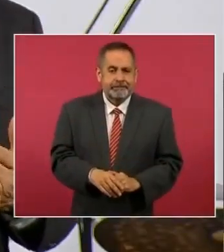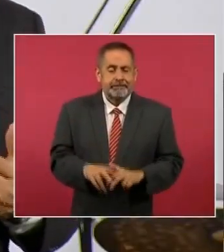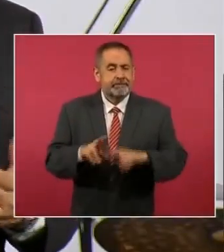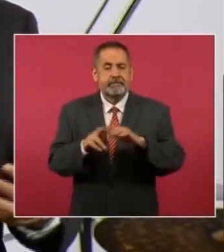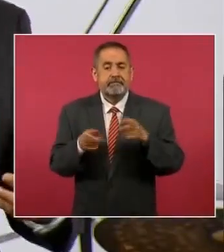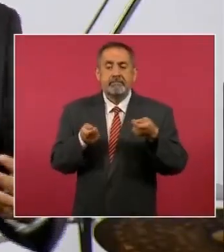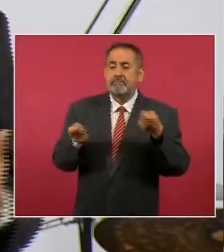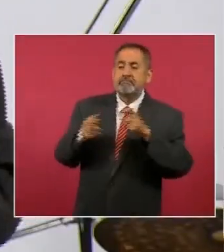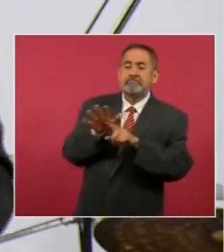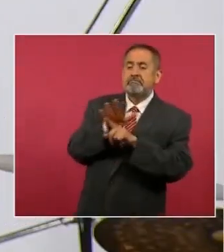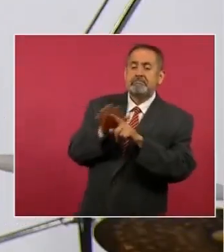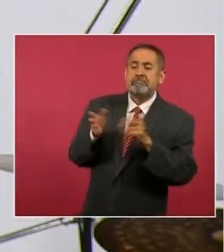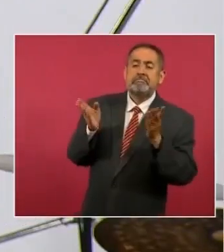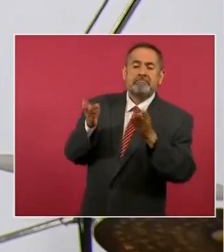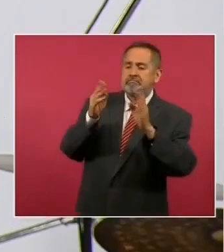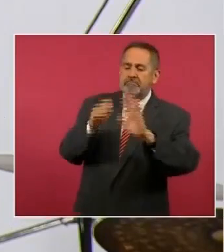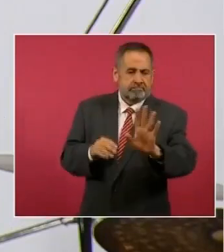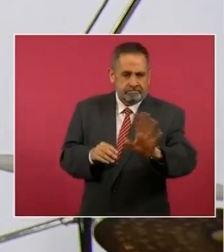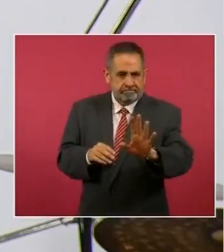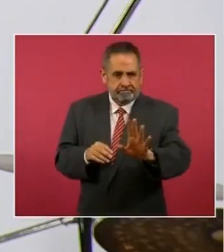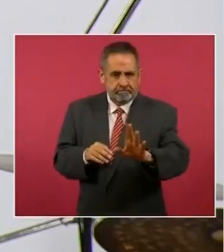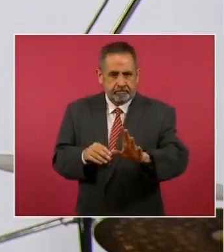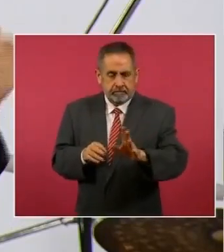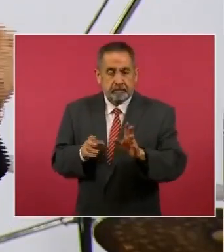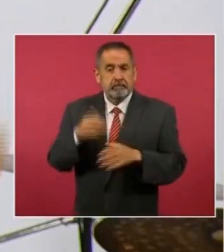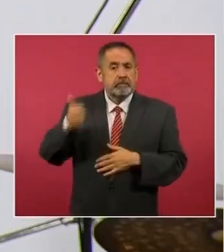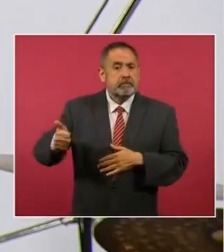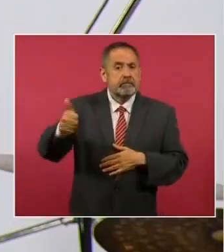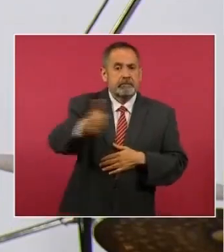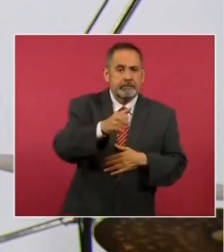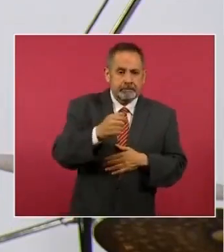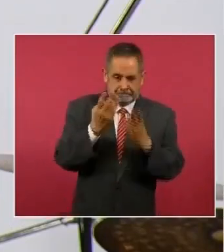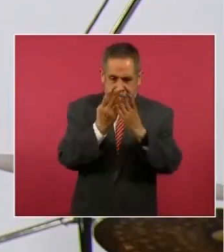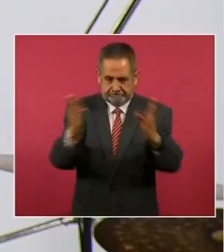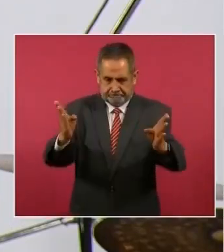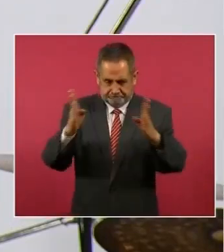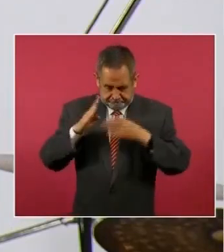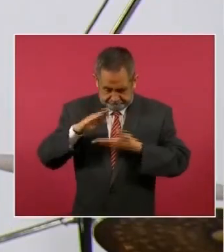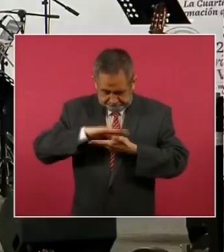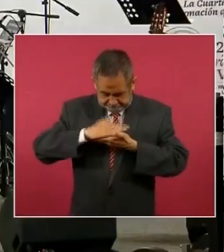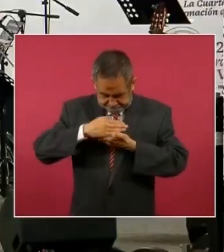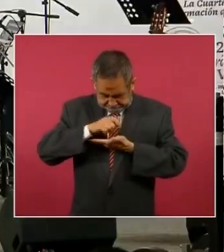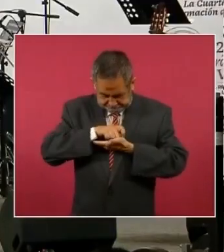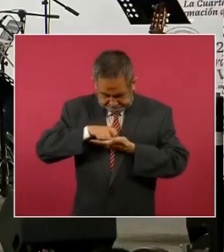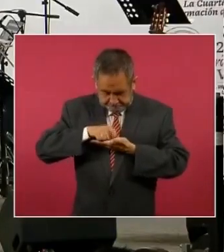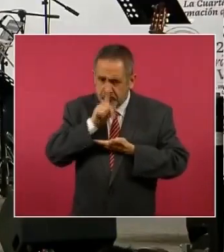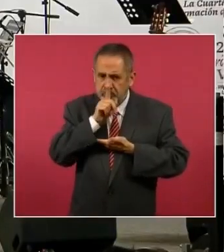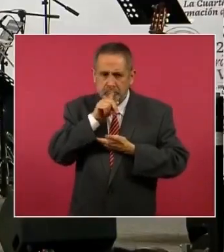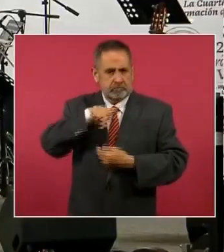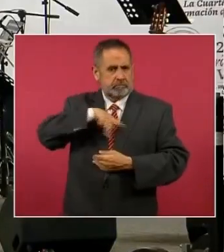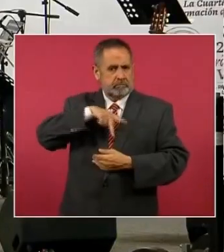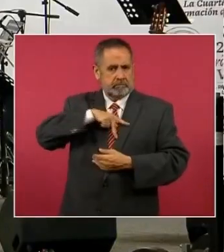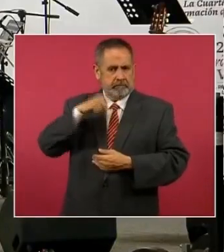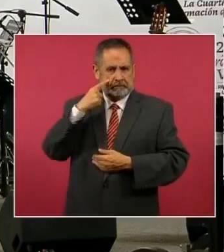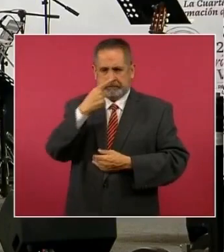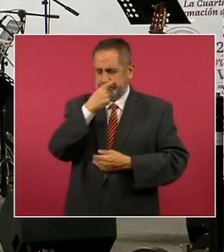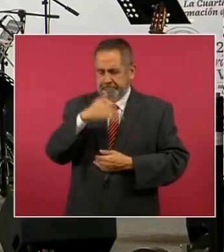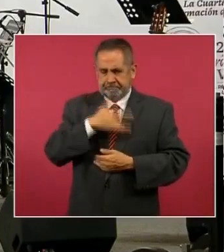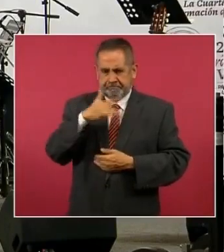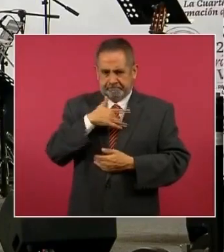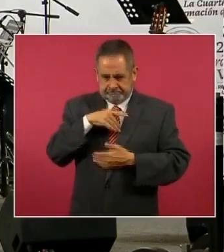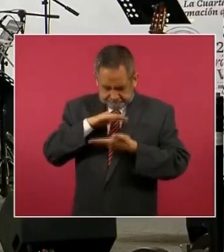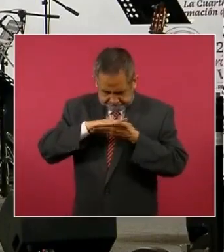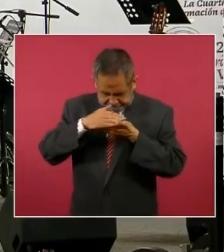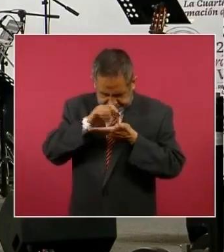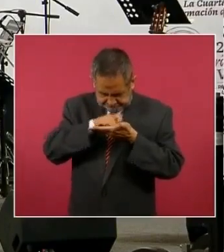eso que la Comisión Interamericana en este informe, su Relatoría para la Libertad de Expresión, dice con todas sus letras